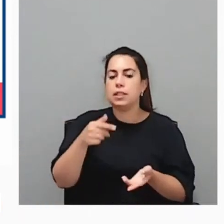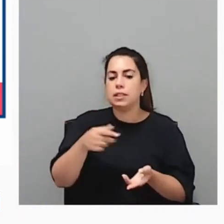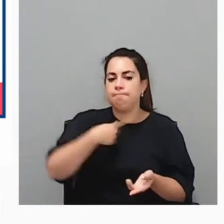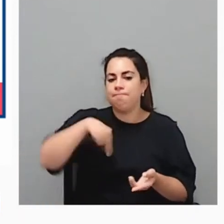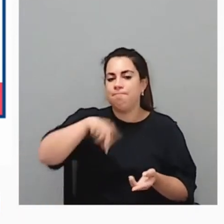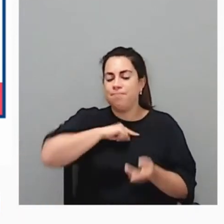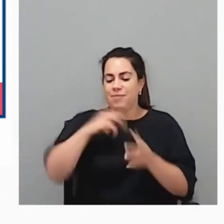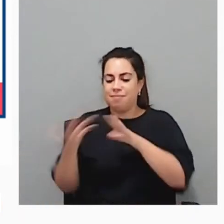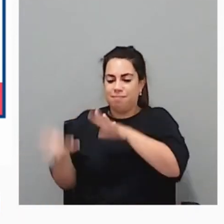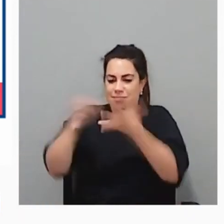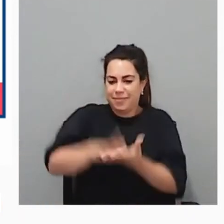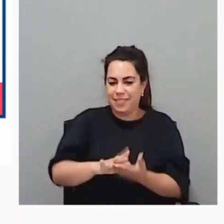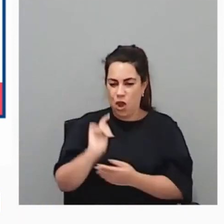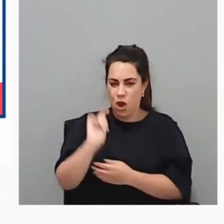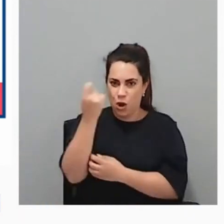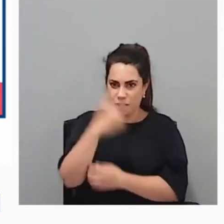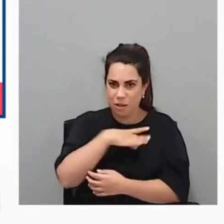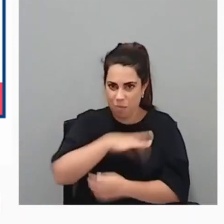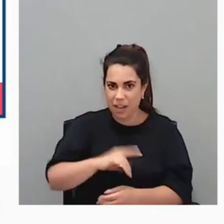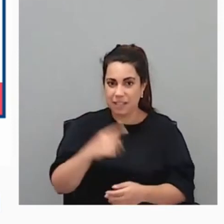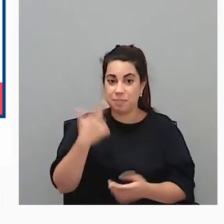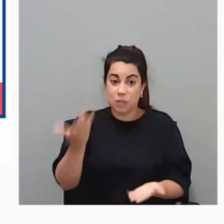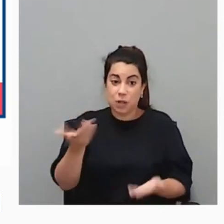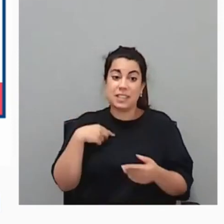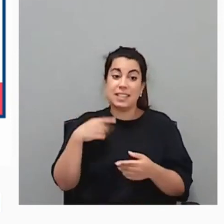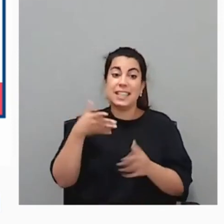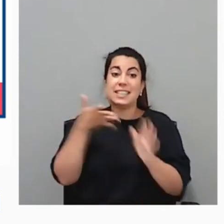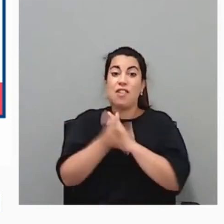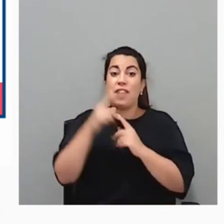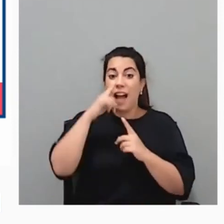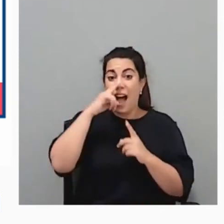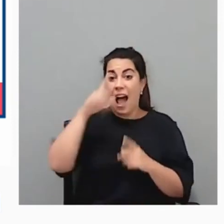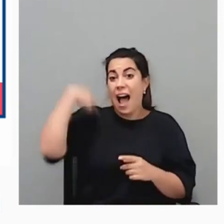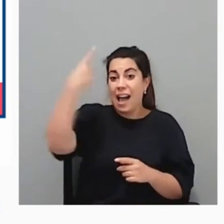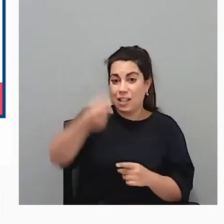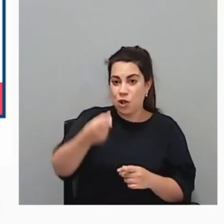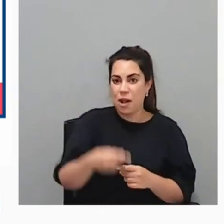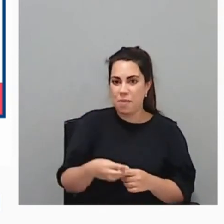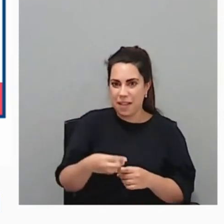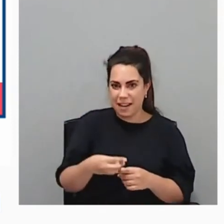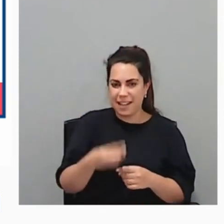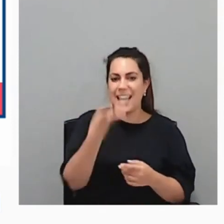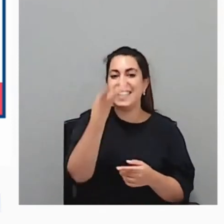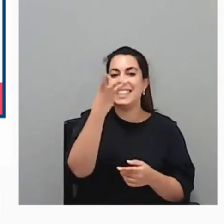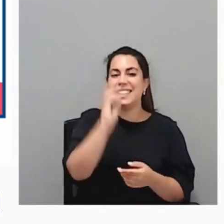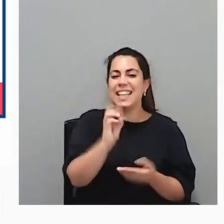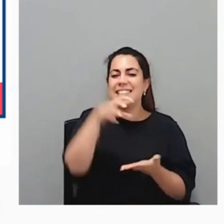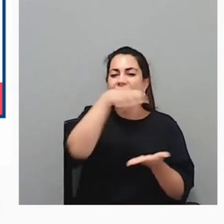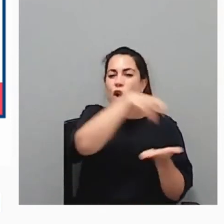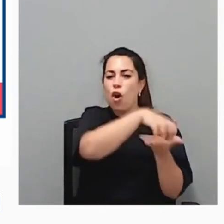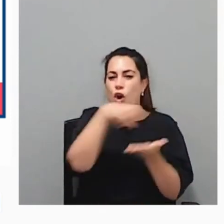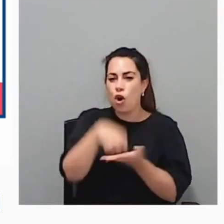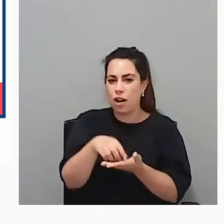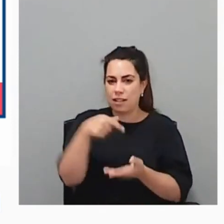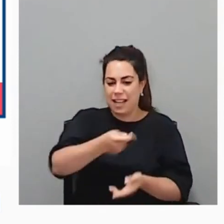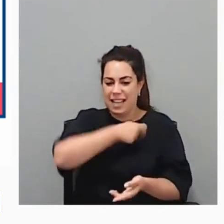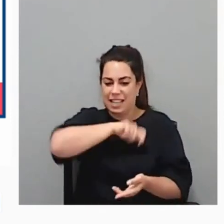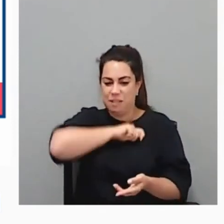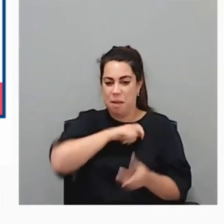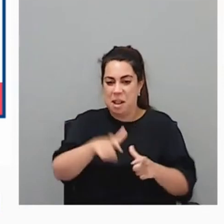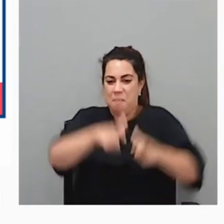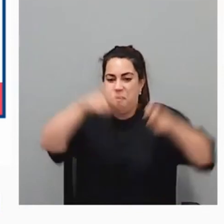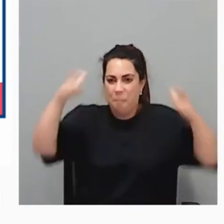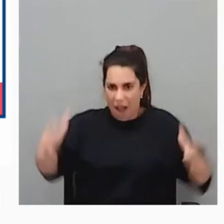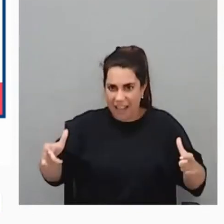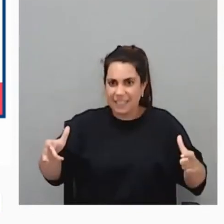que el próximo curso habrá 30 colegios más en España, públicos, privados, concertados, que estamos ahora en el proceso de selección, que